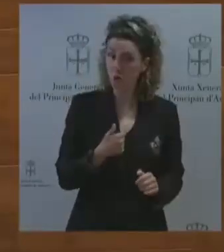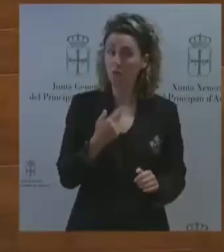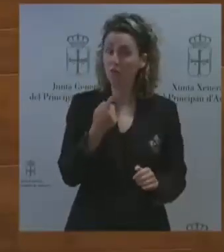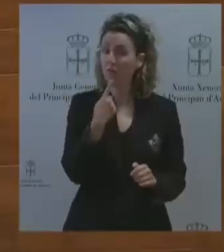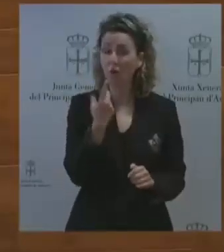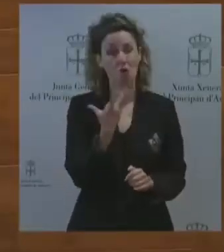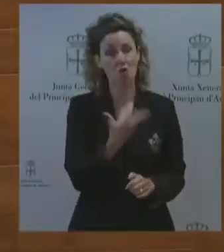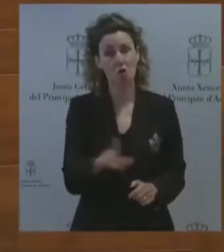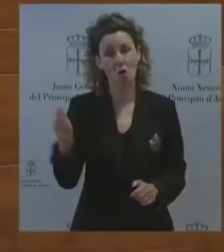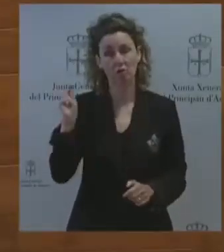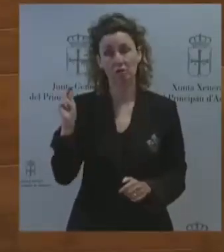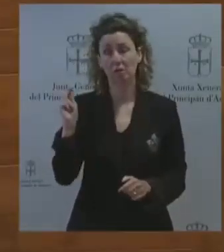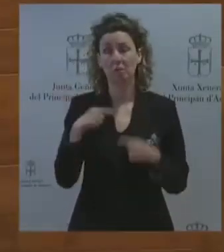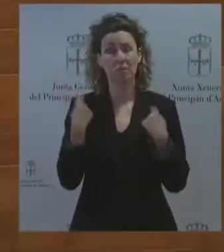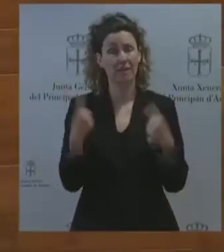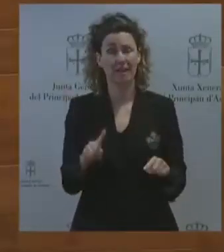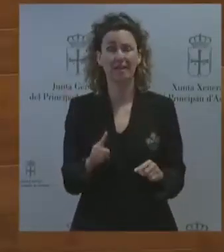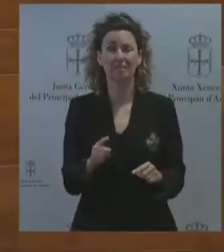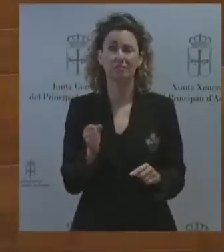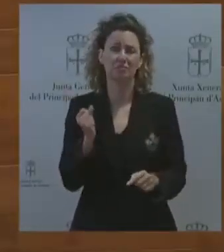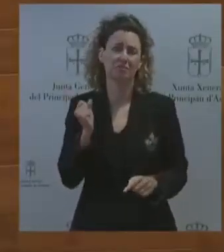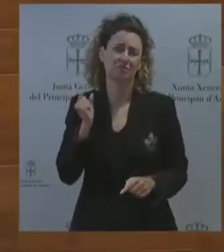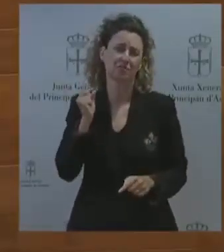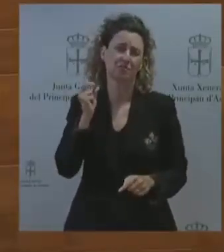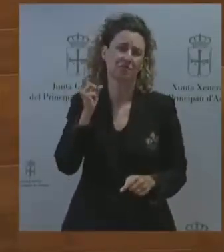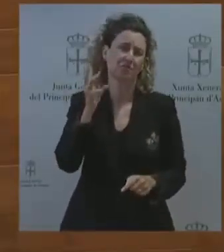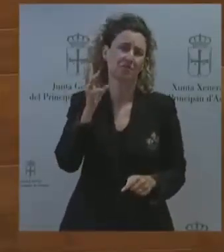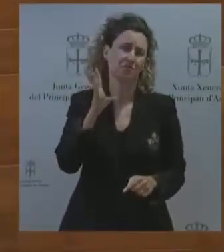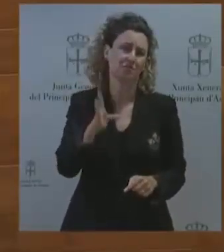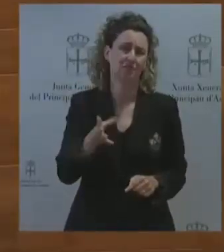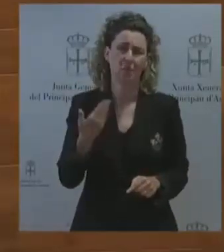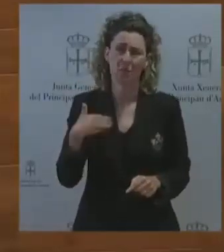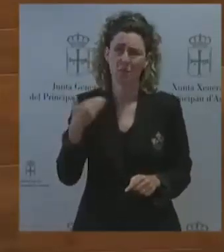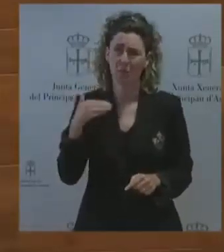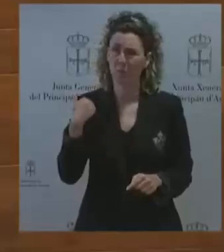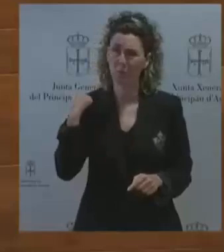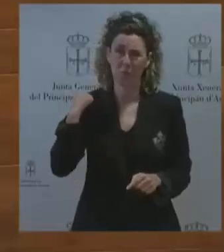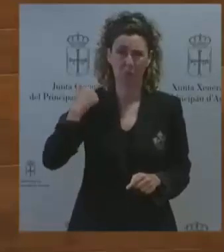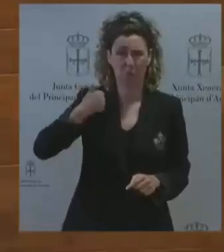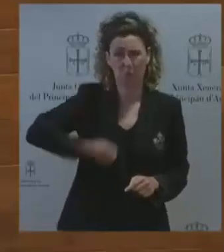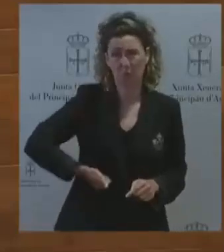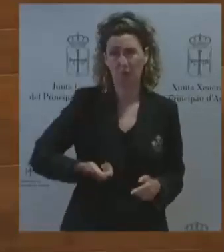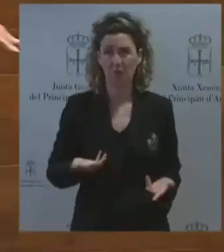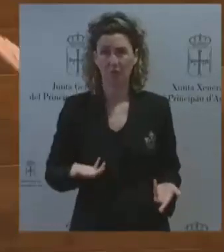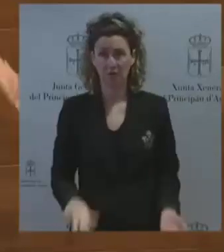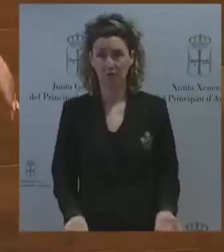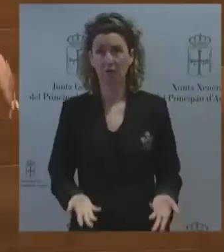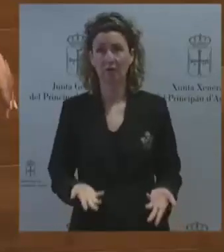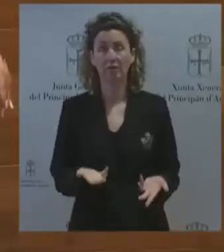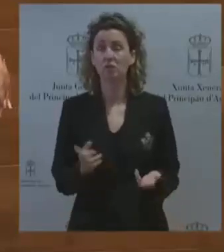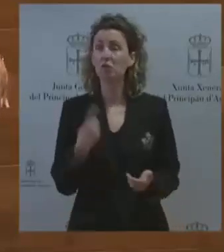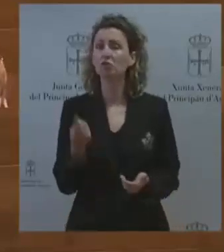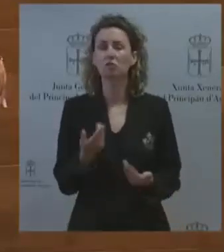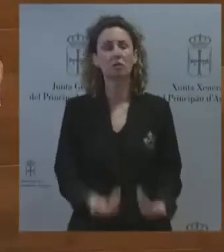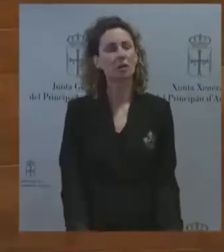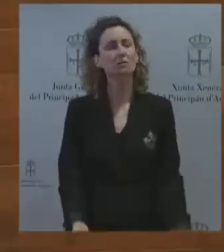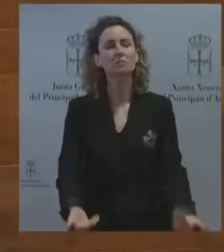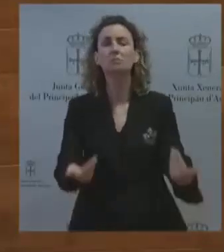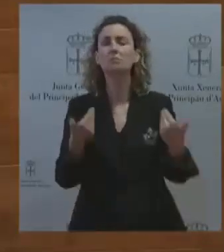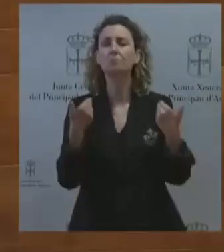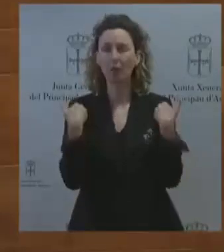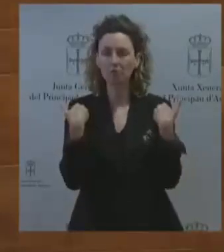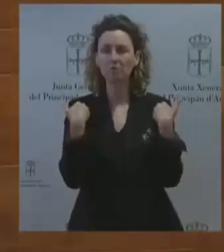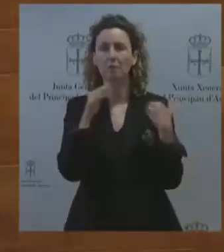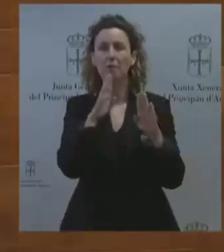hecho durante las legislaturas anteriores. Es decir, lo haremos por un ejercicio de responsabilidad con los asturianos.